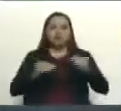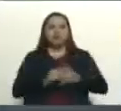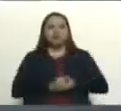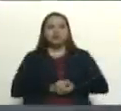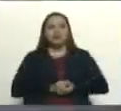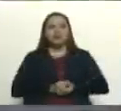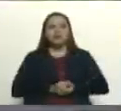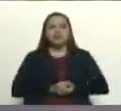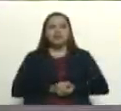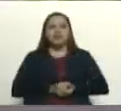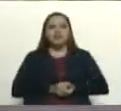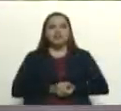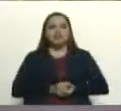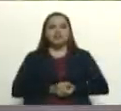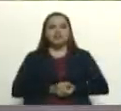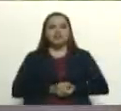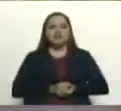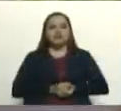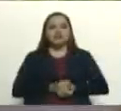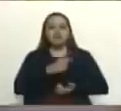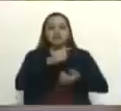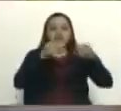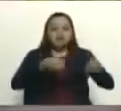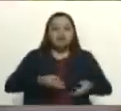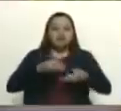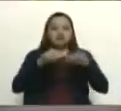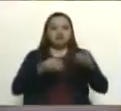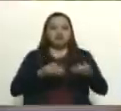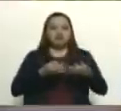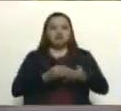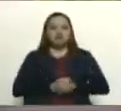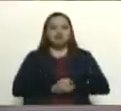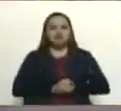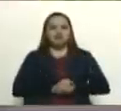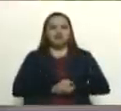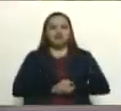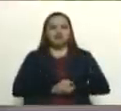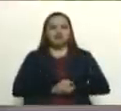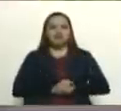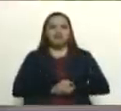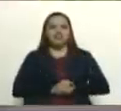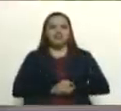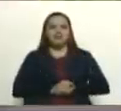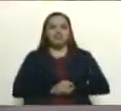y ese en el que siempre confió plenamente.